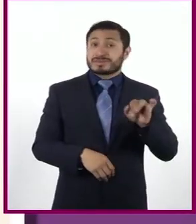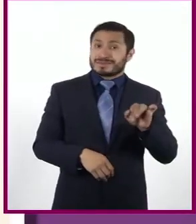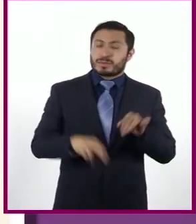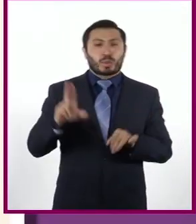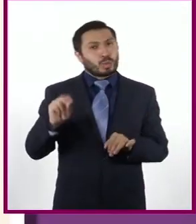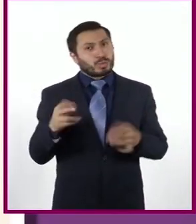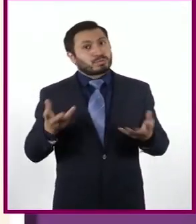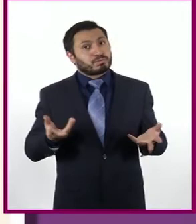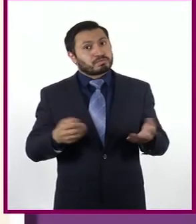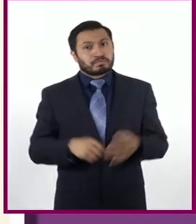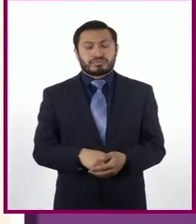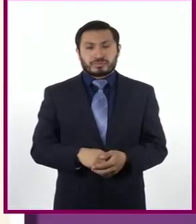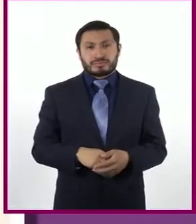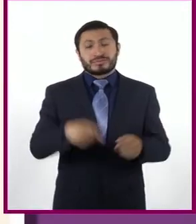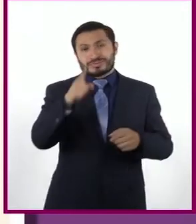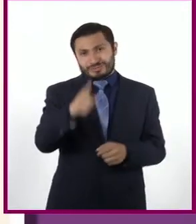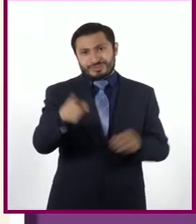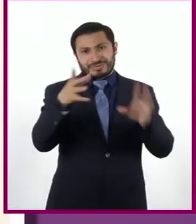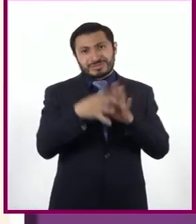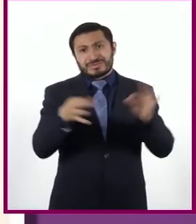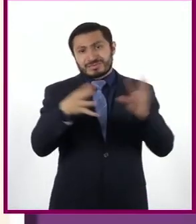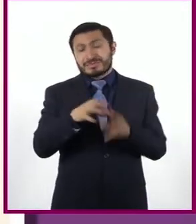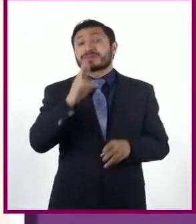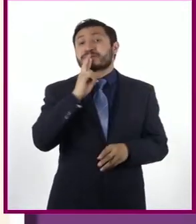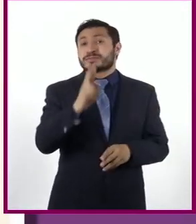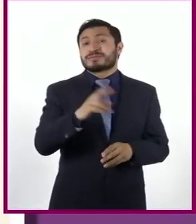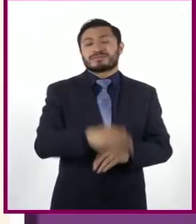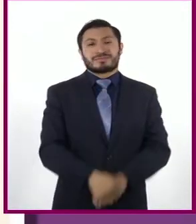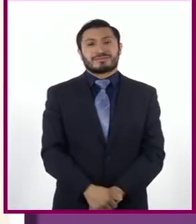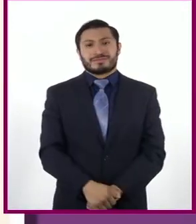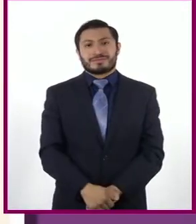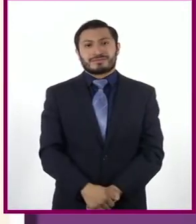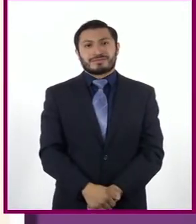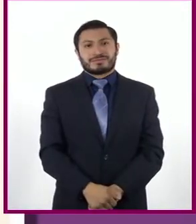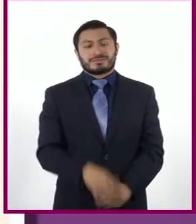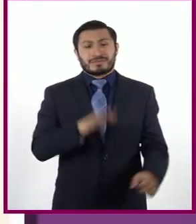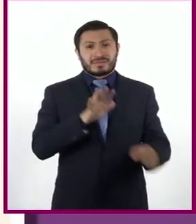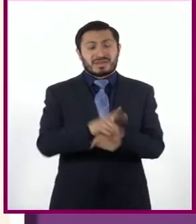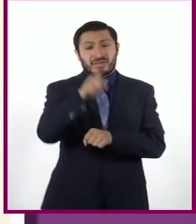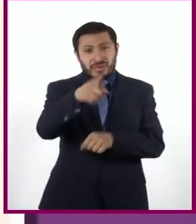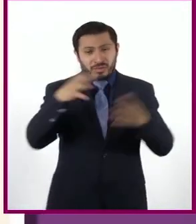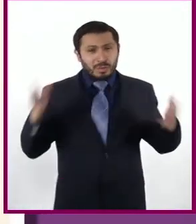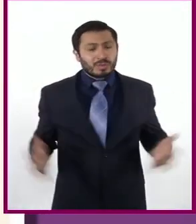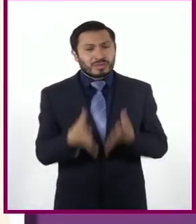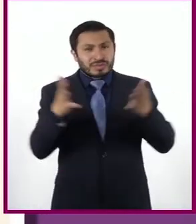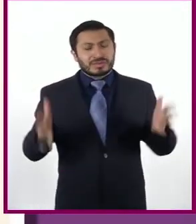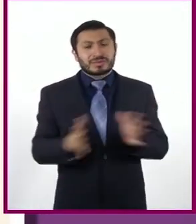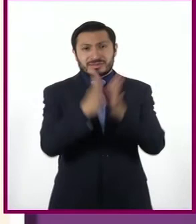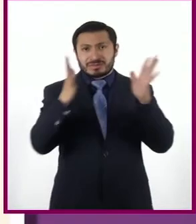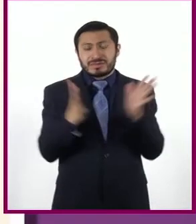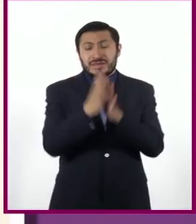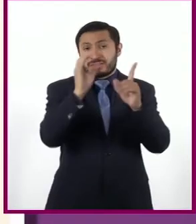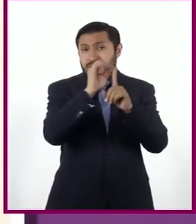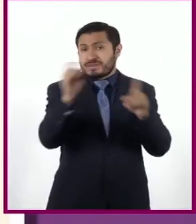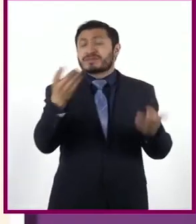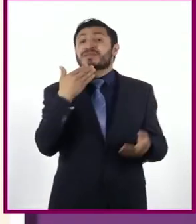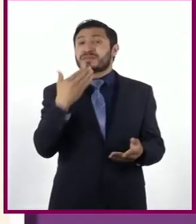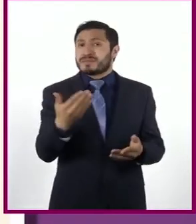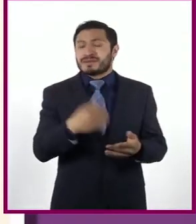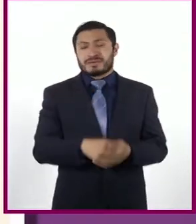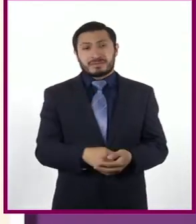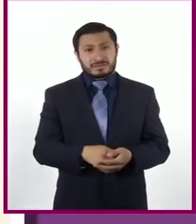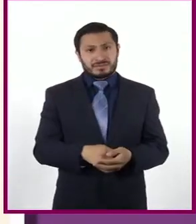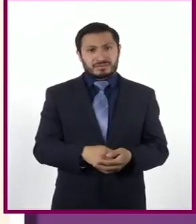no? Describe la situación. ¿Qué fue lo que te motivó a participar de manera organizada?